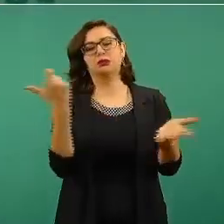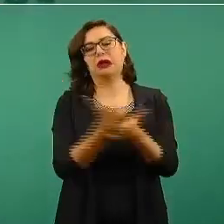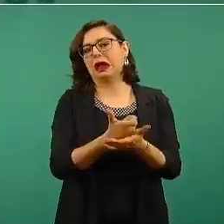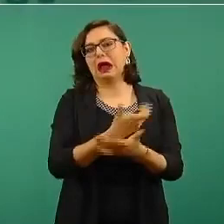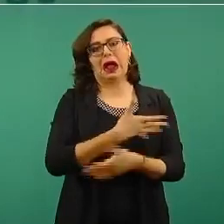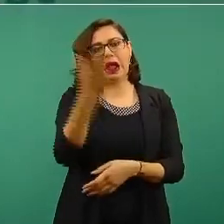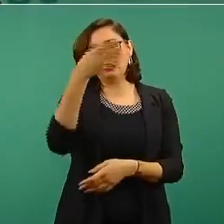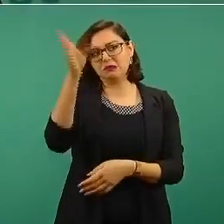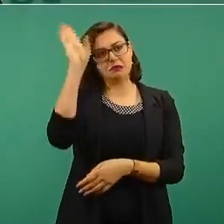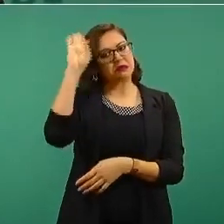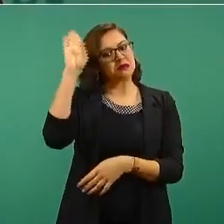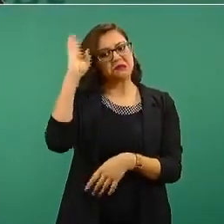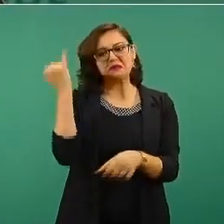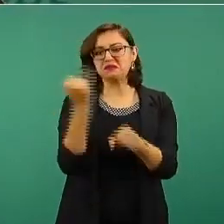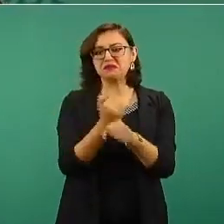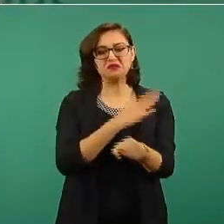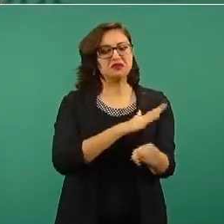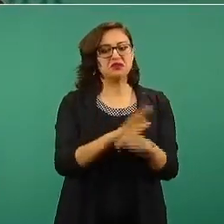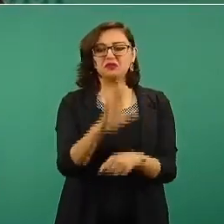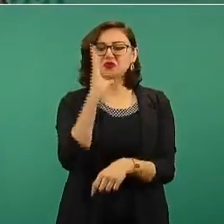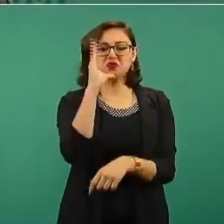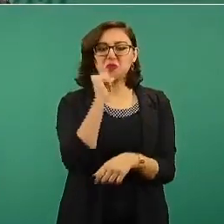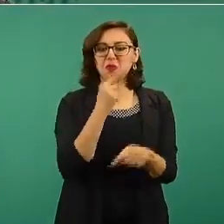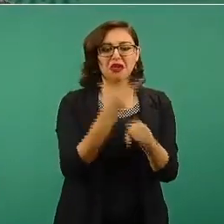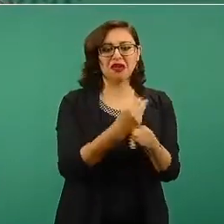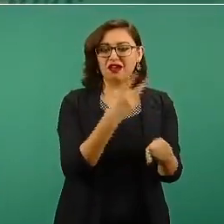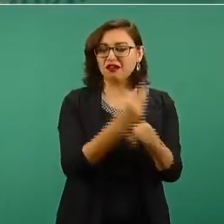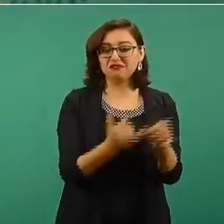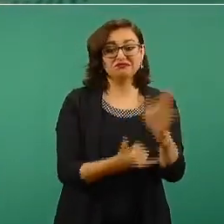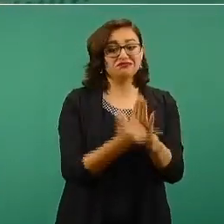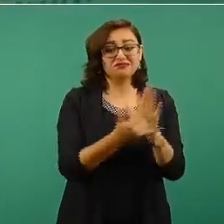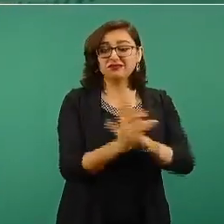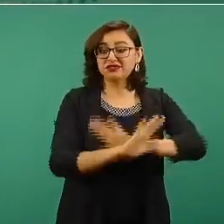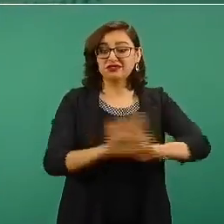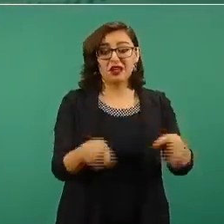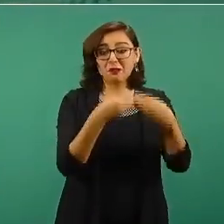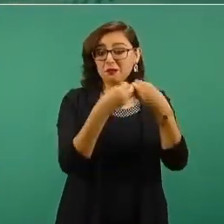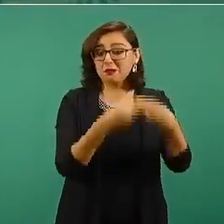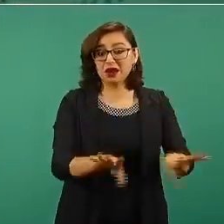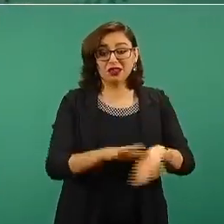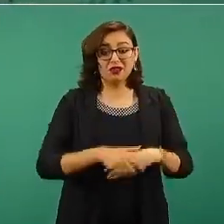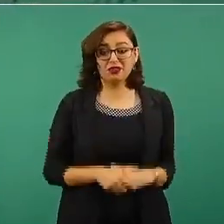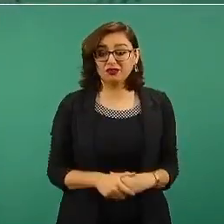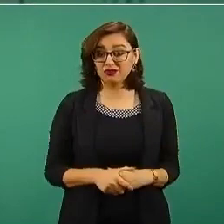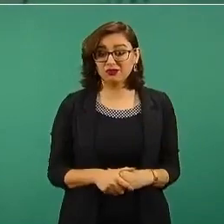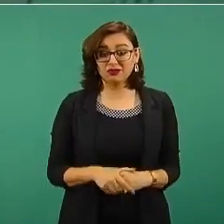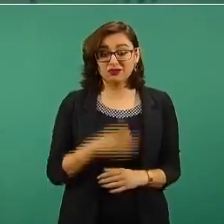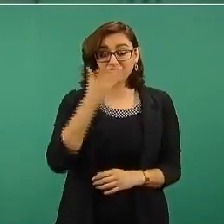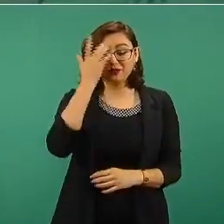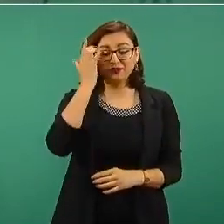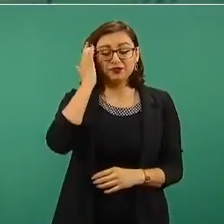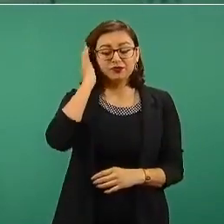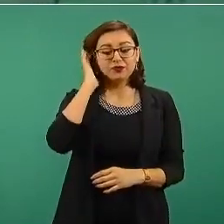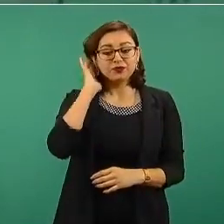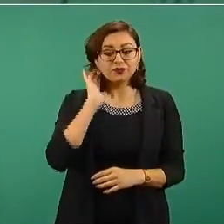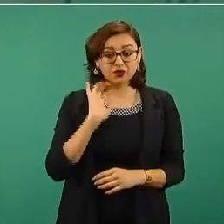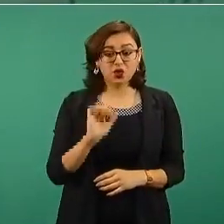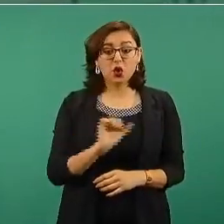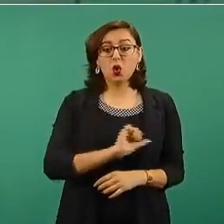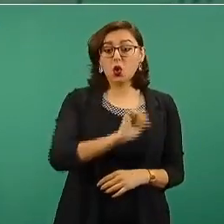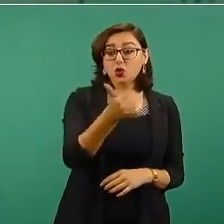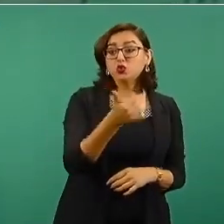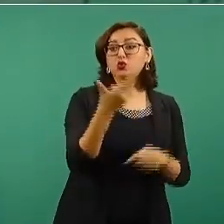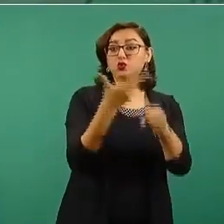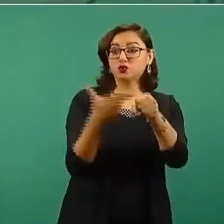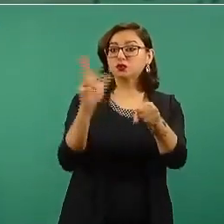improcedente ya seguir con ese hospital, ese se queda abandonado, pero otros los hemos venido rescatando.